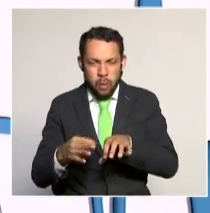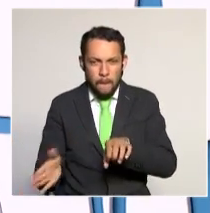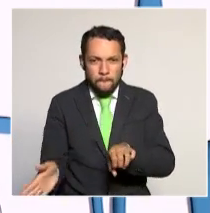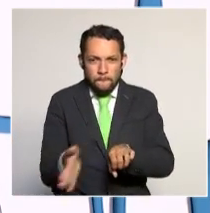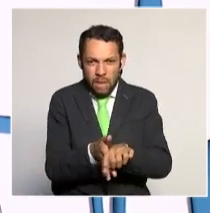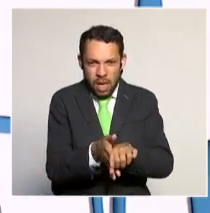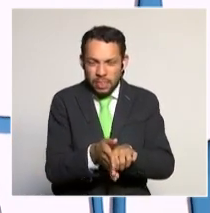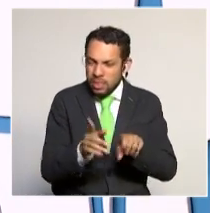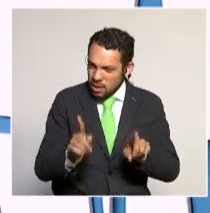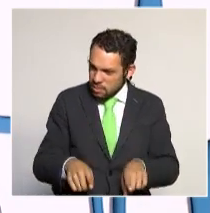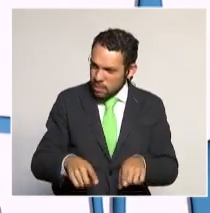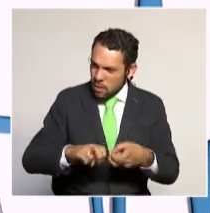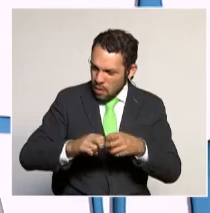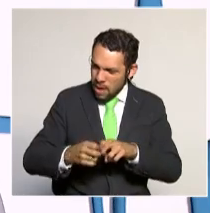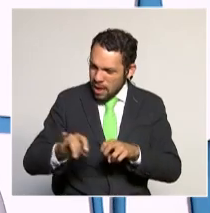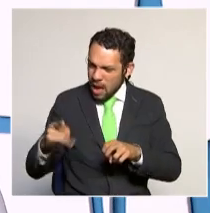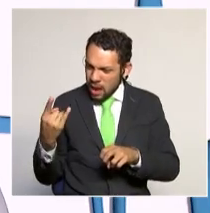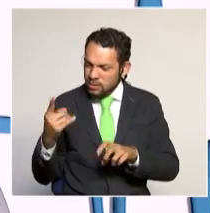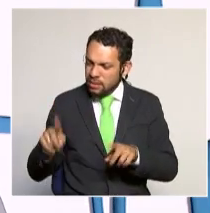tenido accidentes?